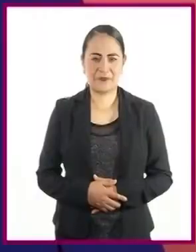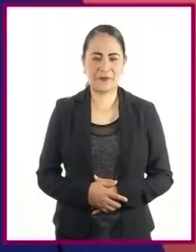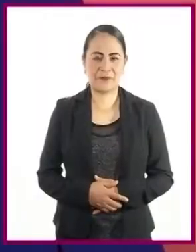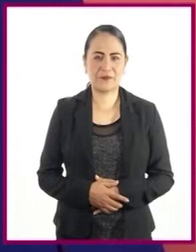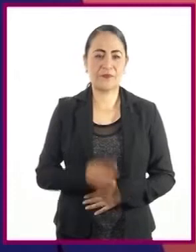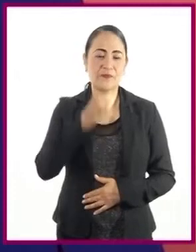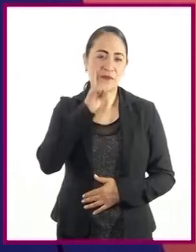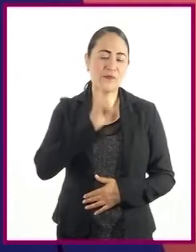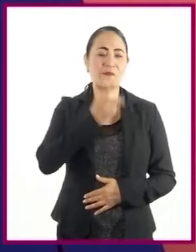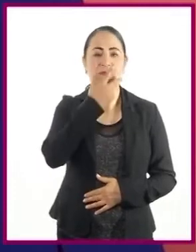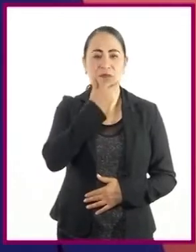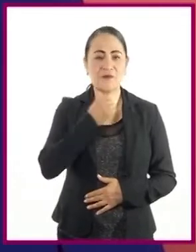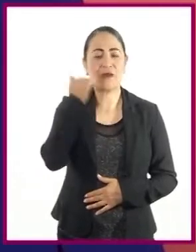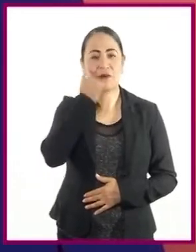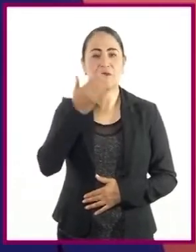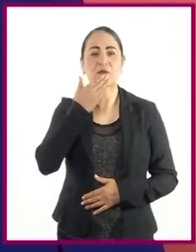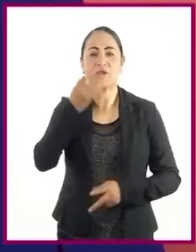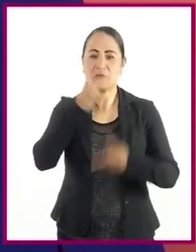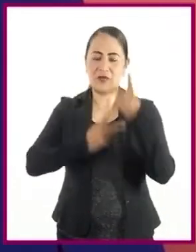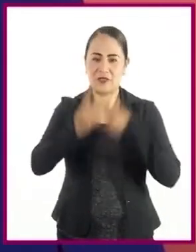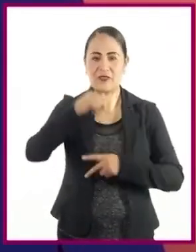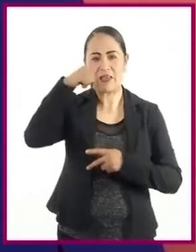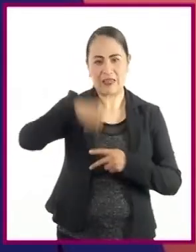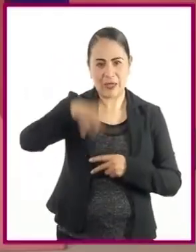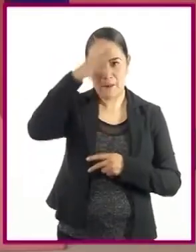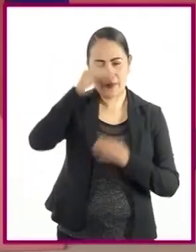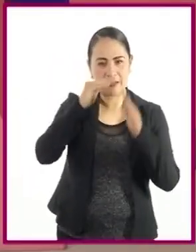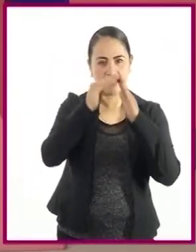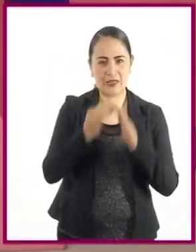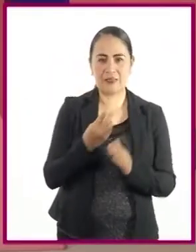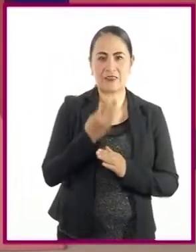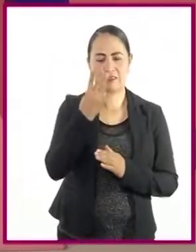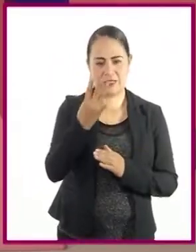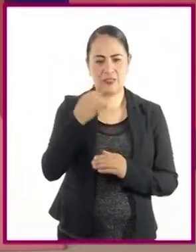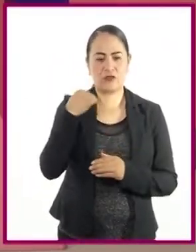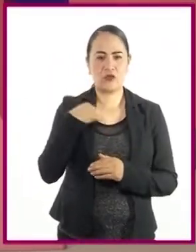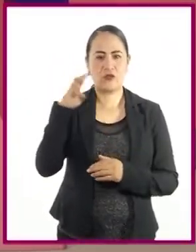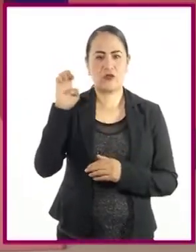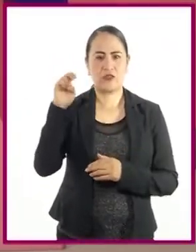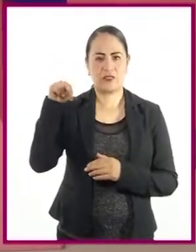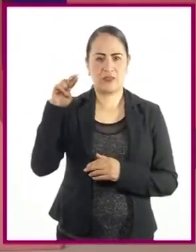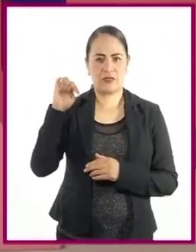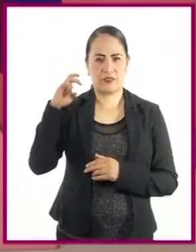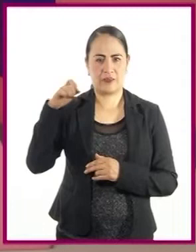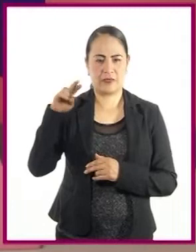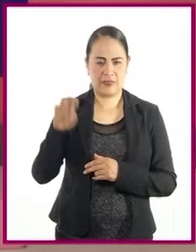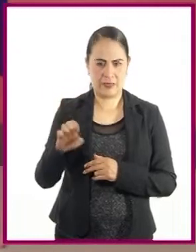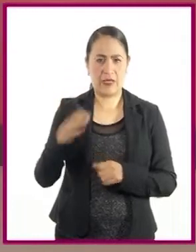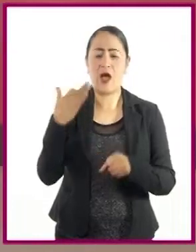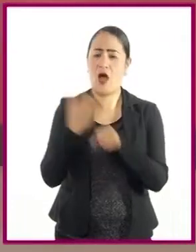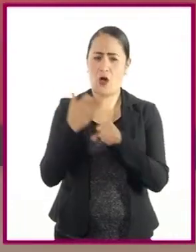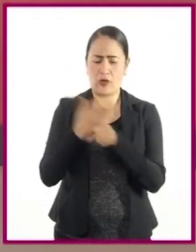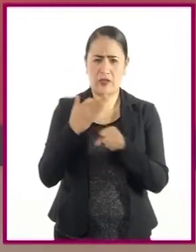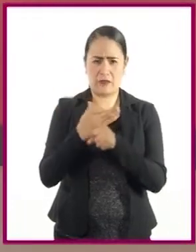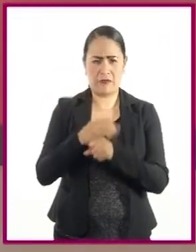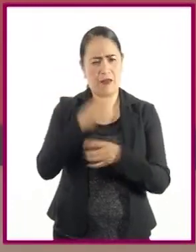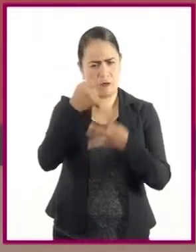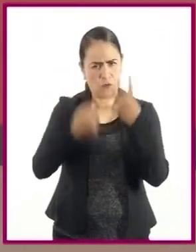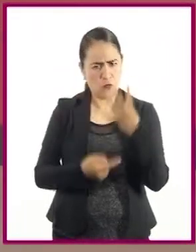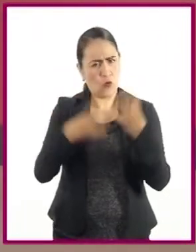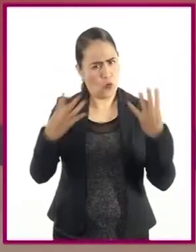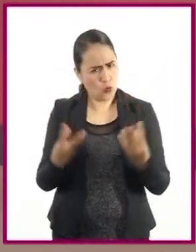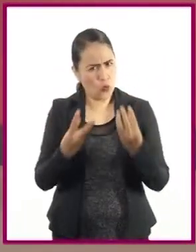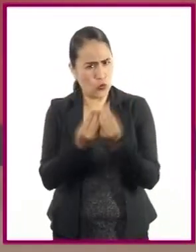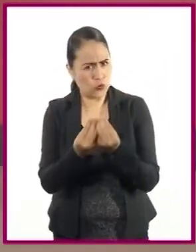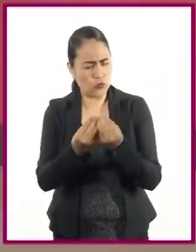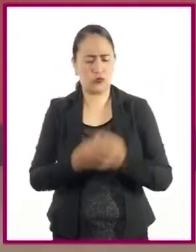Bienvenidas y bienvenidos a una sesión más de la estrategia Aprende en Casa. Yo soy Enrique Rodal y voy a estar con ustedes durante este contenido. Me da